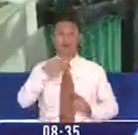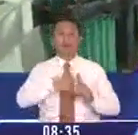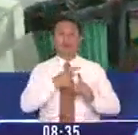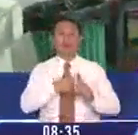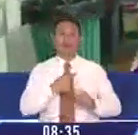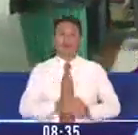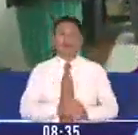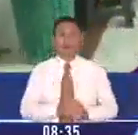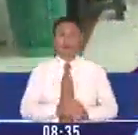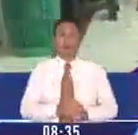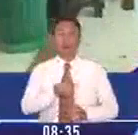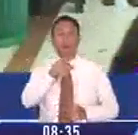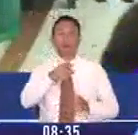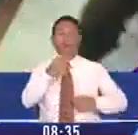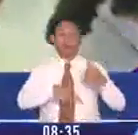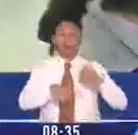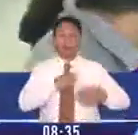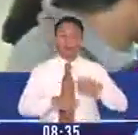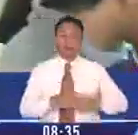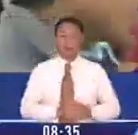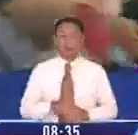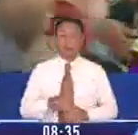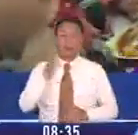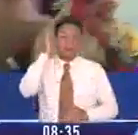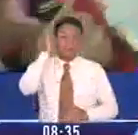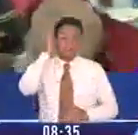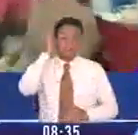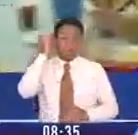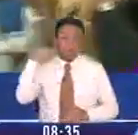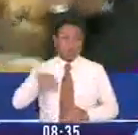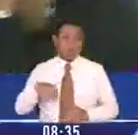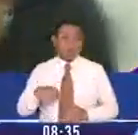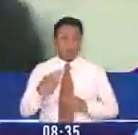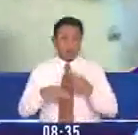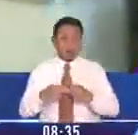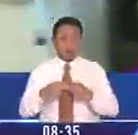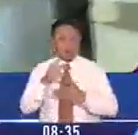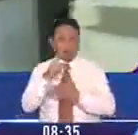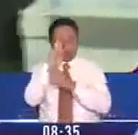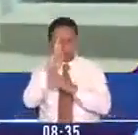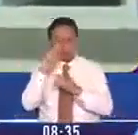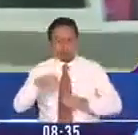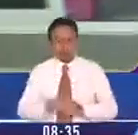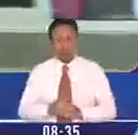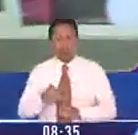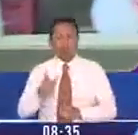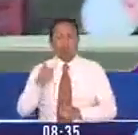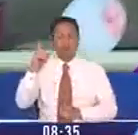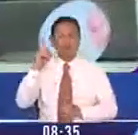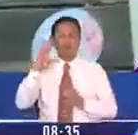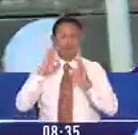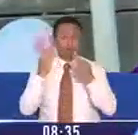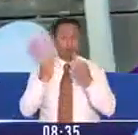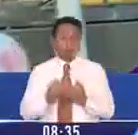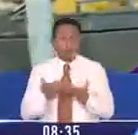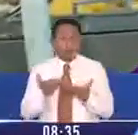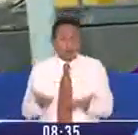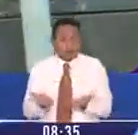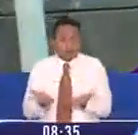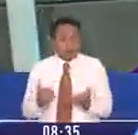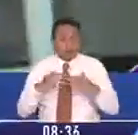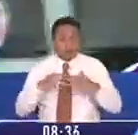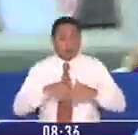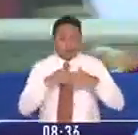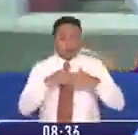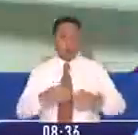la mayoría de comerciantes son precisamente mujeres, emprendedoras, que merecen, muchas de ellas cabezas de familia, que merecen la posibilidad de una